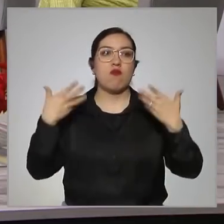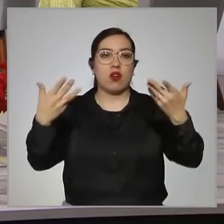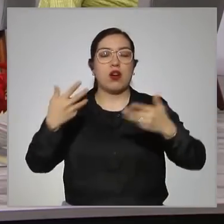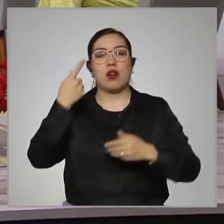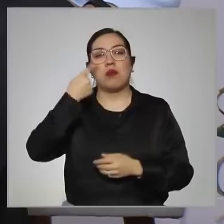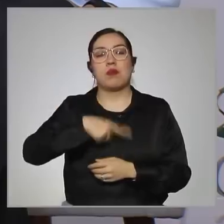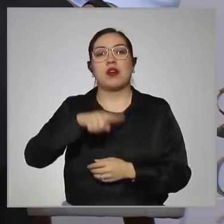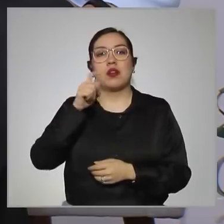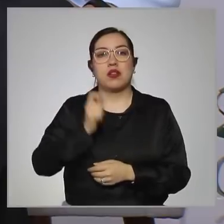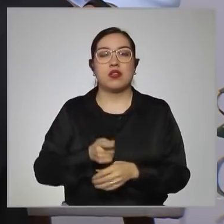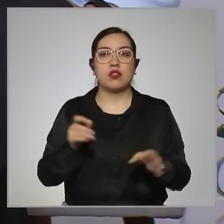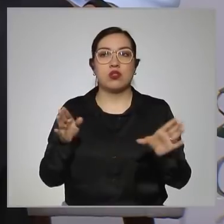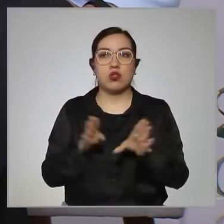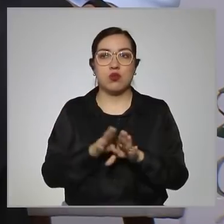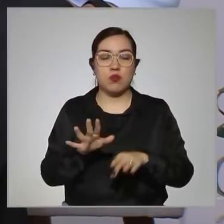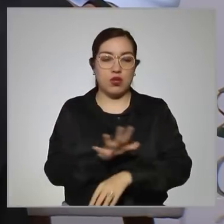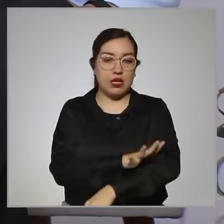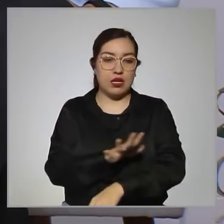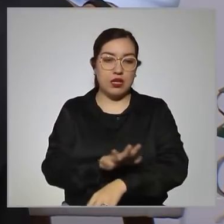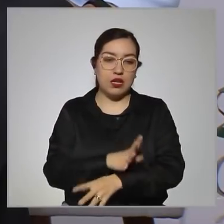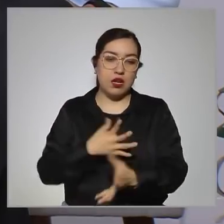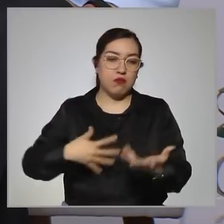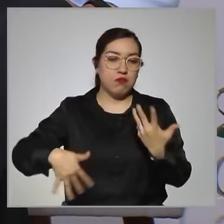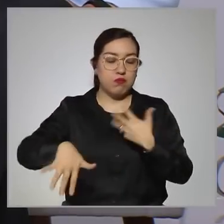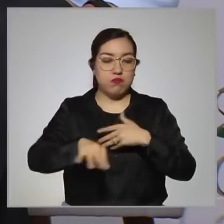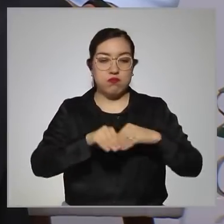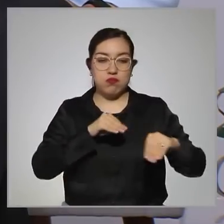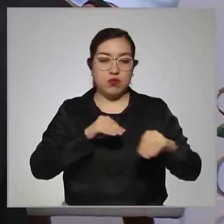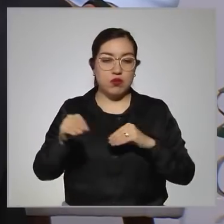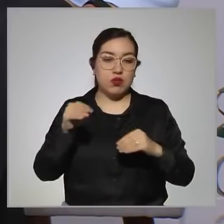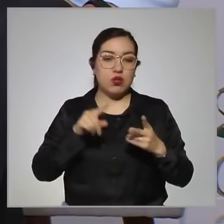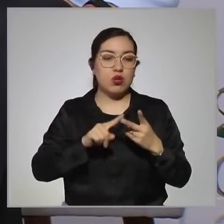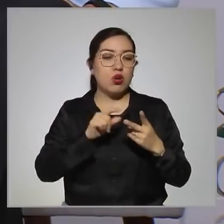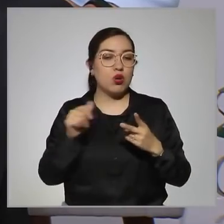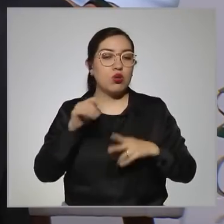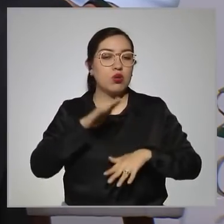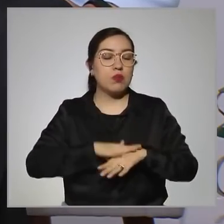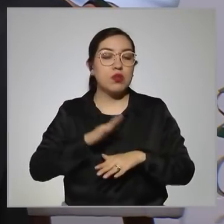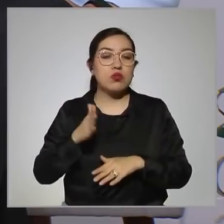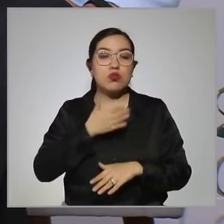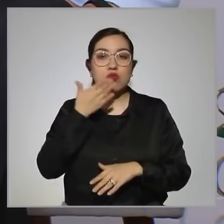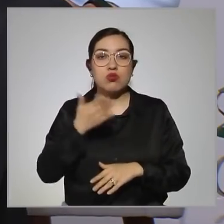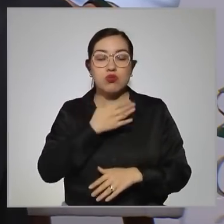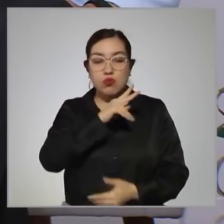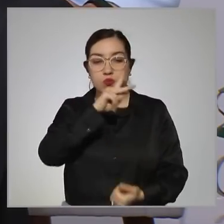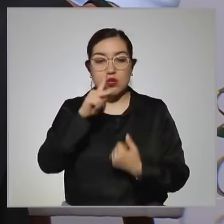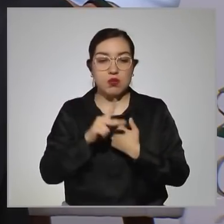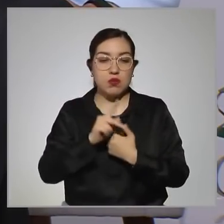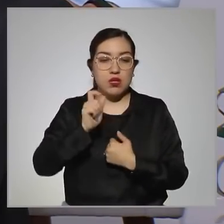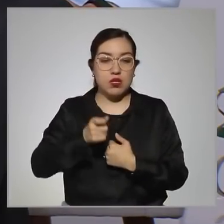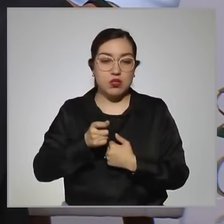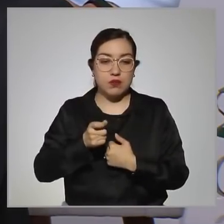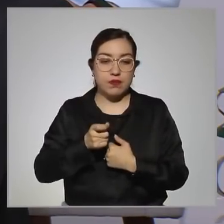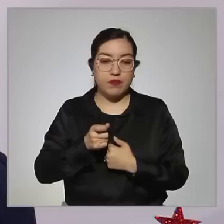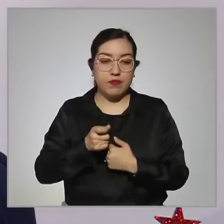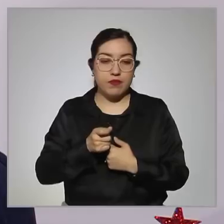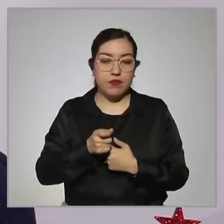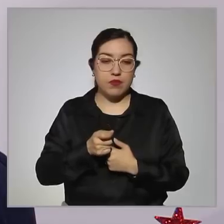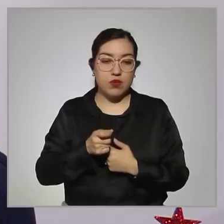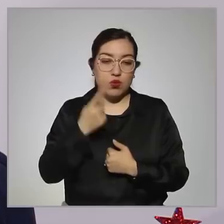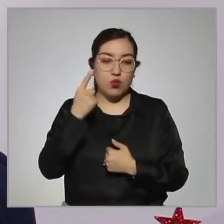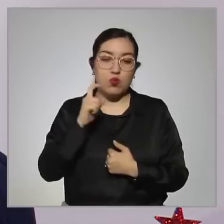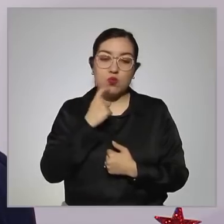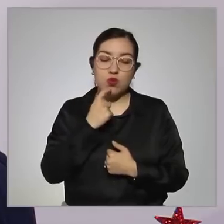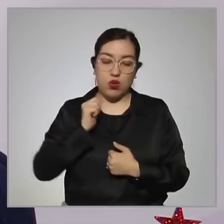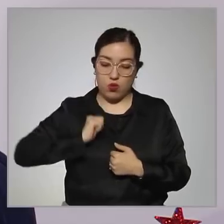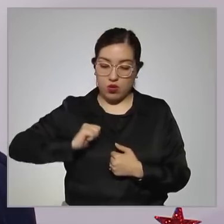también justamente la dimensión de las energías. Y otro ritual muy empleado en distintas partes del país es la quema del muñeco viejo.